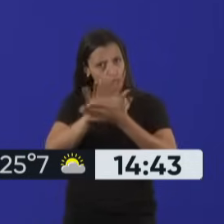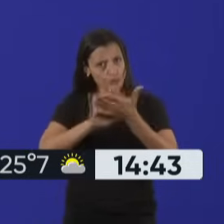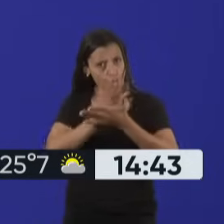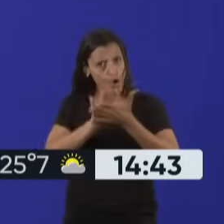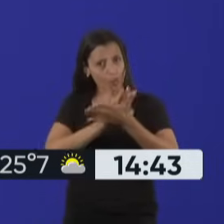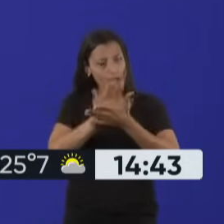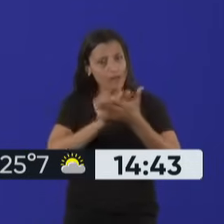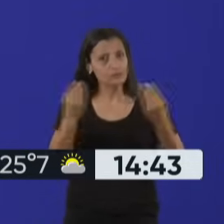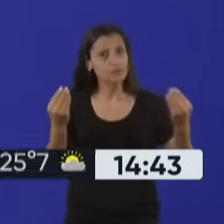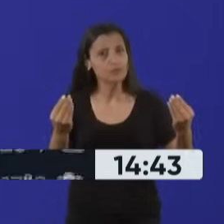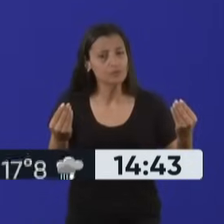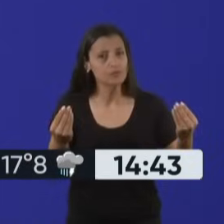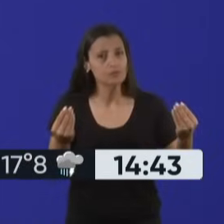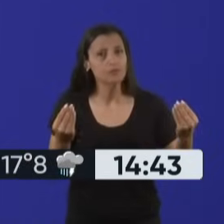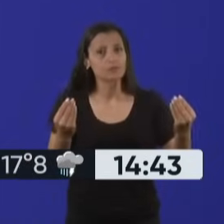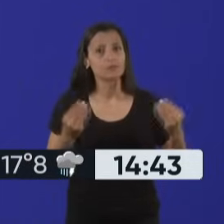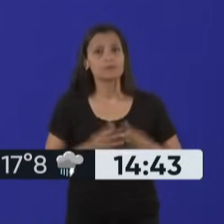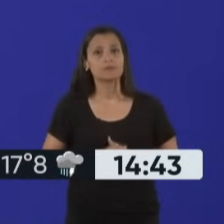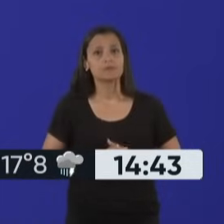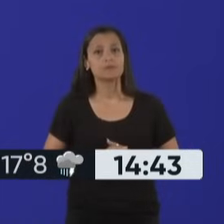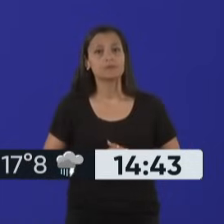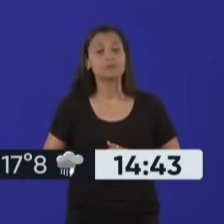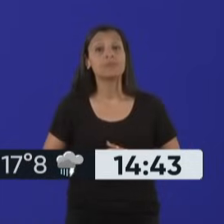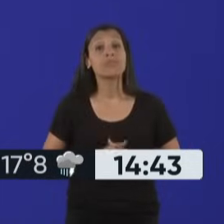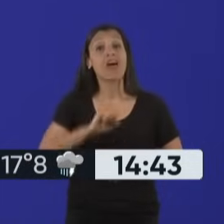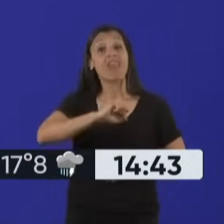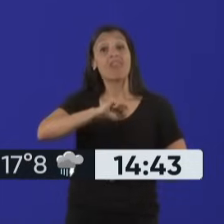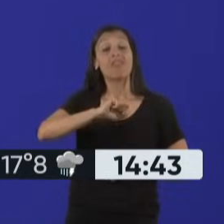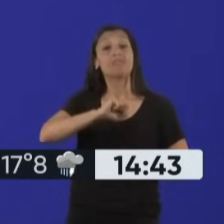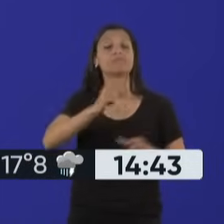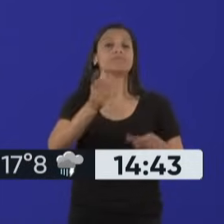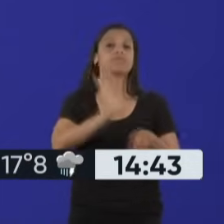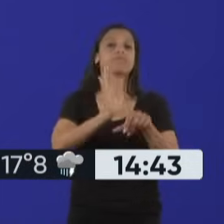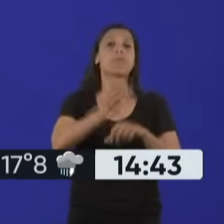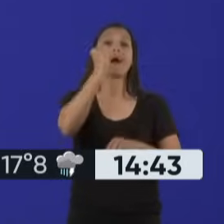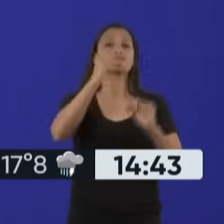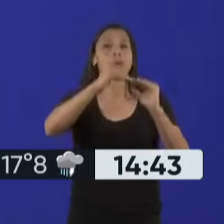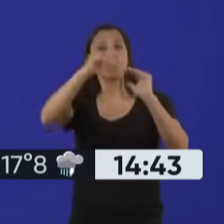pass-through, es decir, el traspaso de la devaluación a precios.